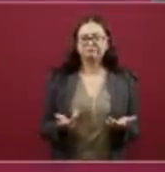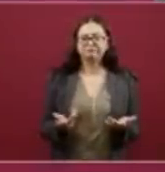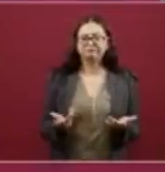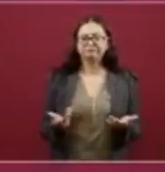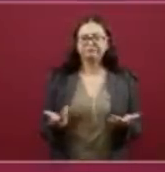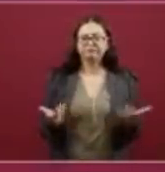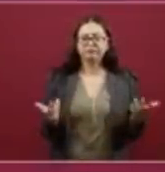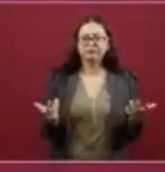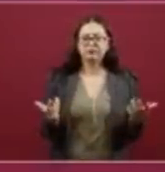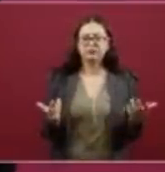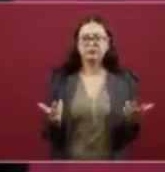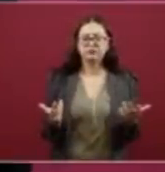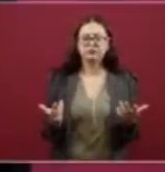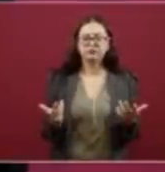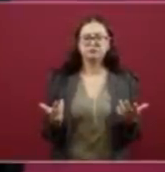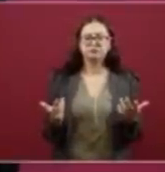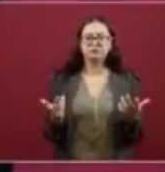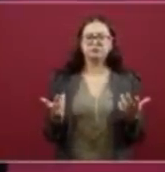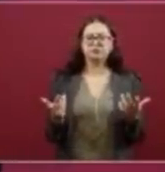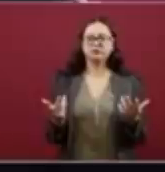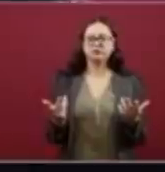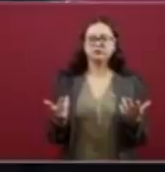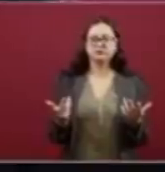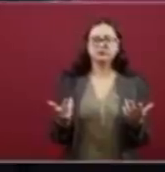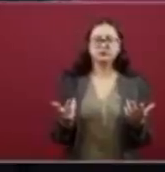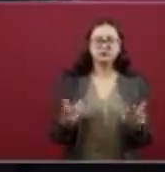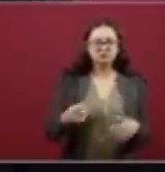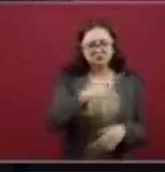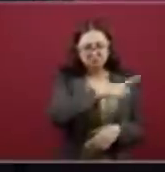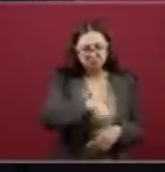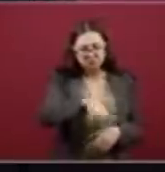están de acuerdo con nosotros.